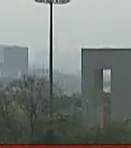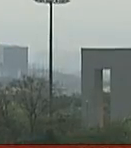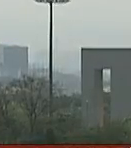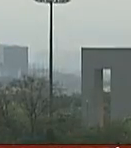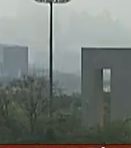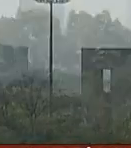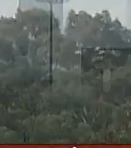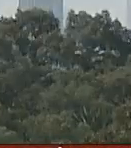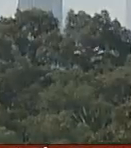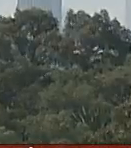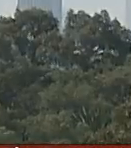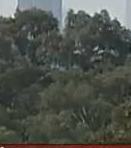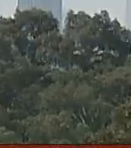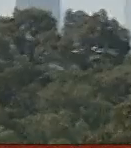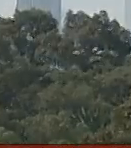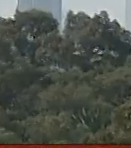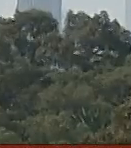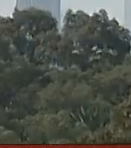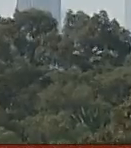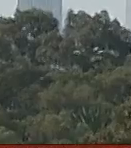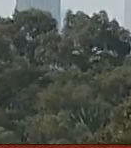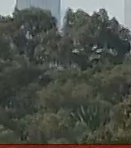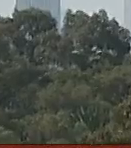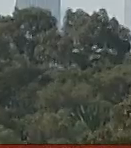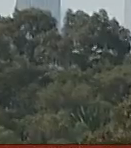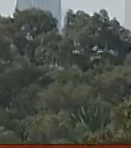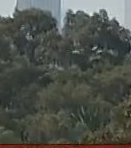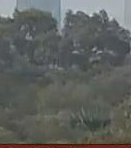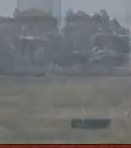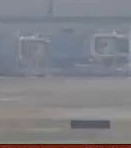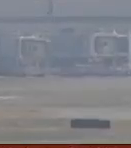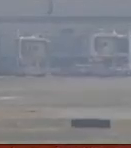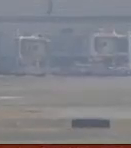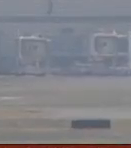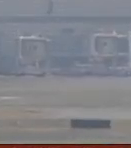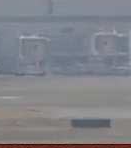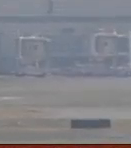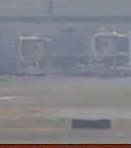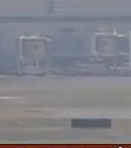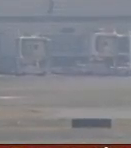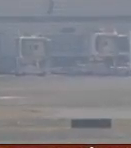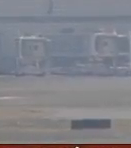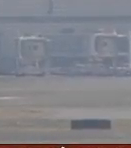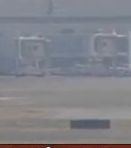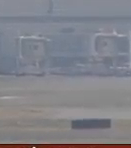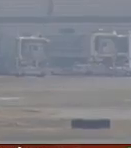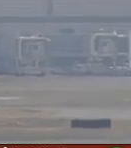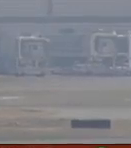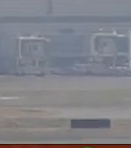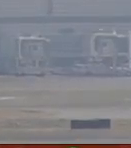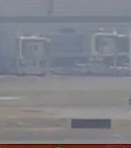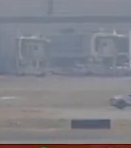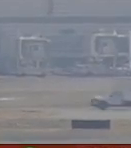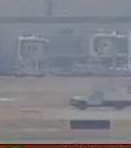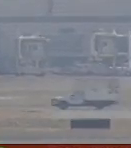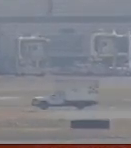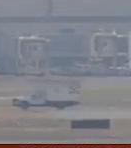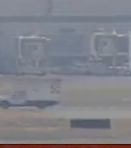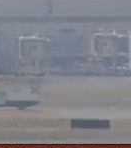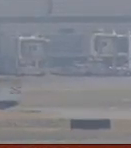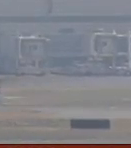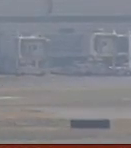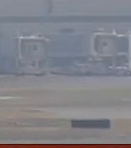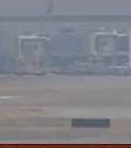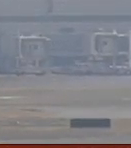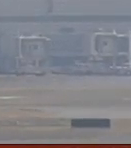cómo movernos y adaptarnos a una realidad que si bien es cierto hay que cooperar, también es cierto es que tiene que adaptarse